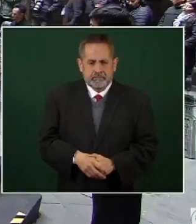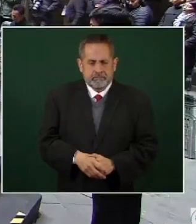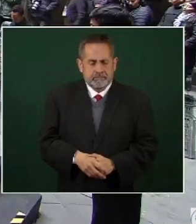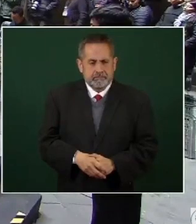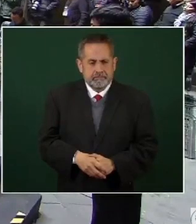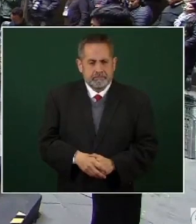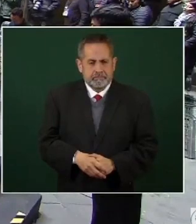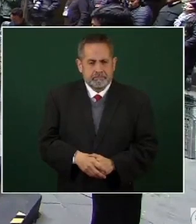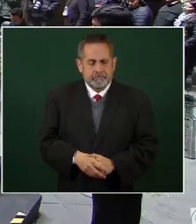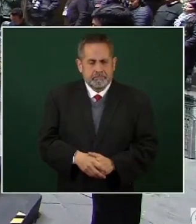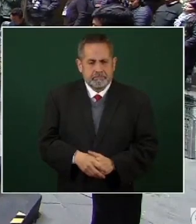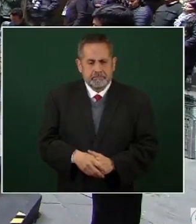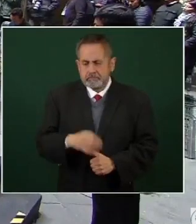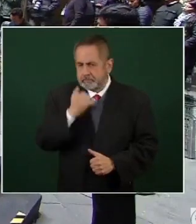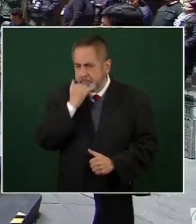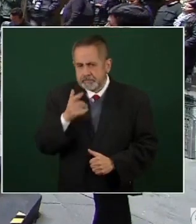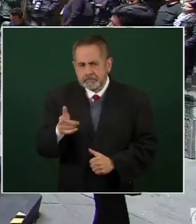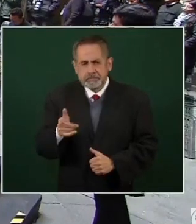perdón.